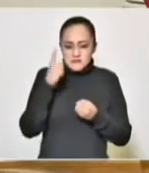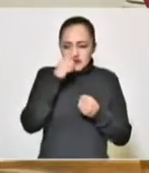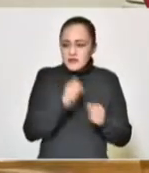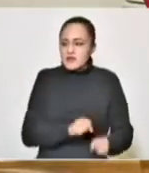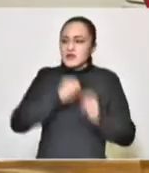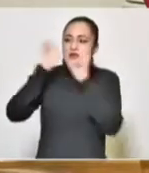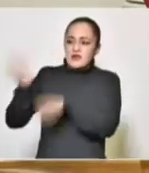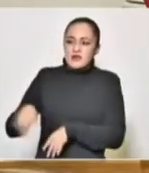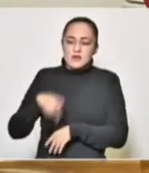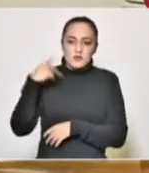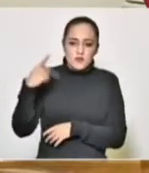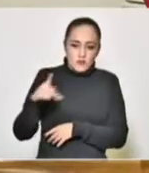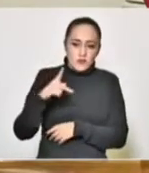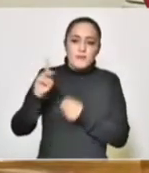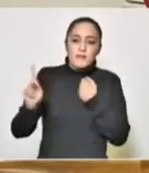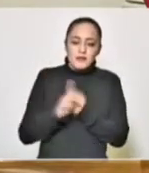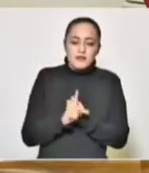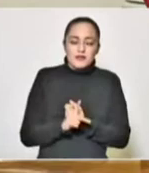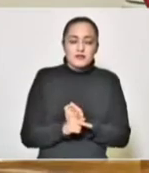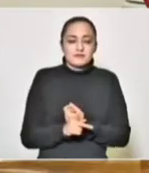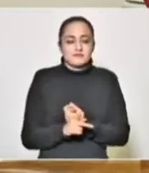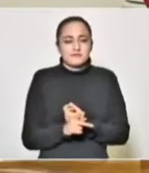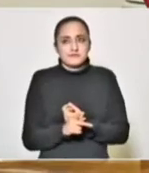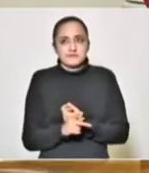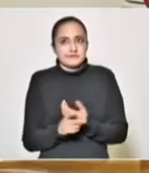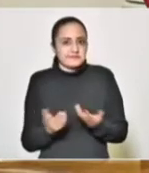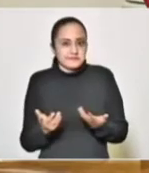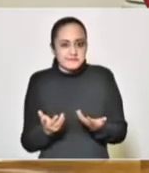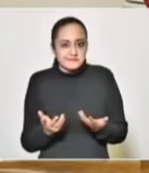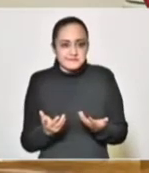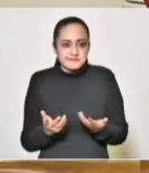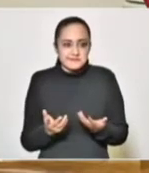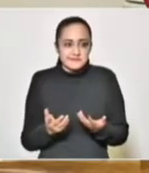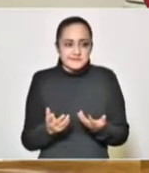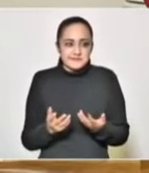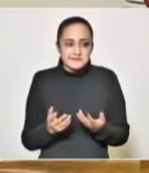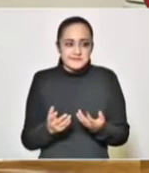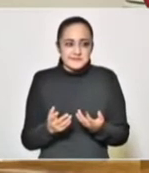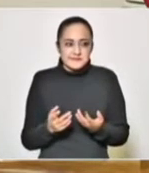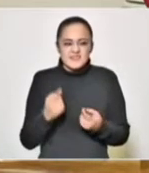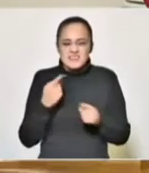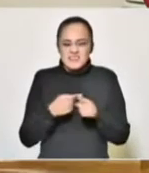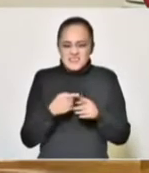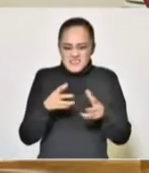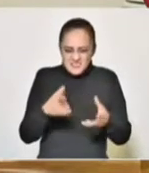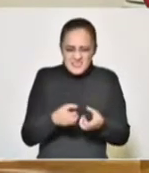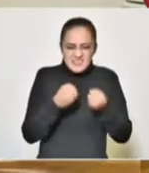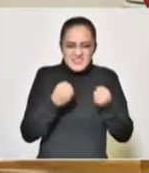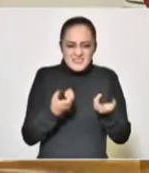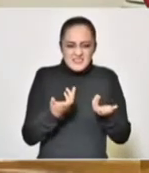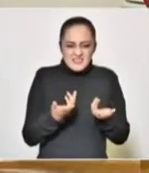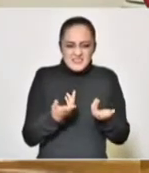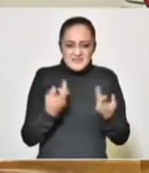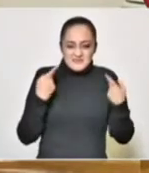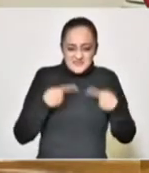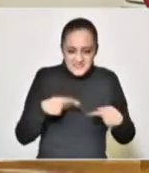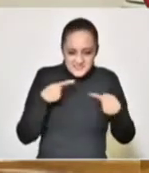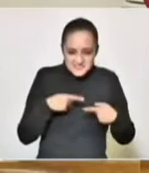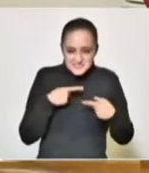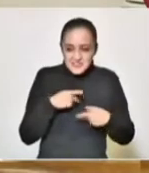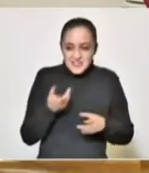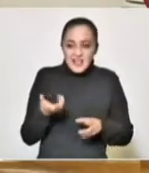país como que él los rescatamos de quien no de los polleros